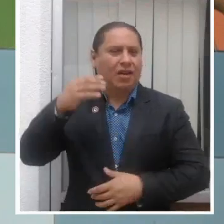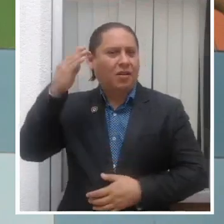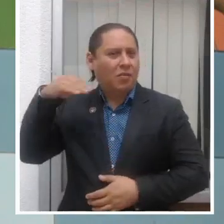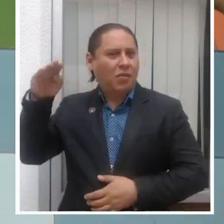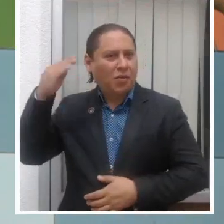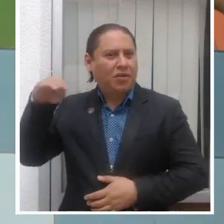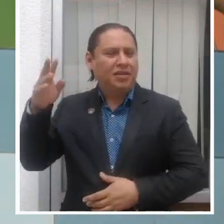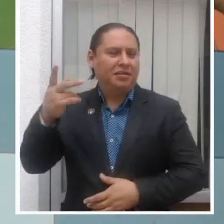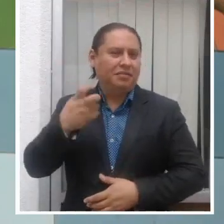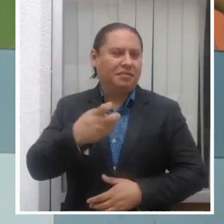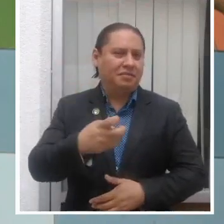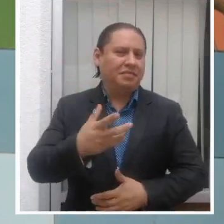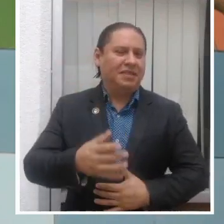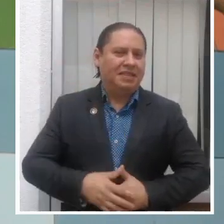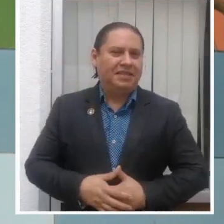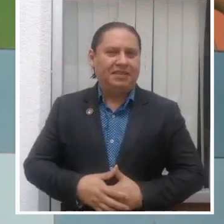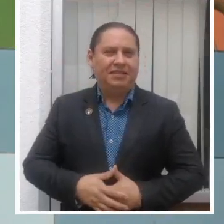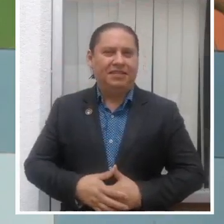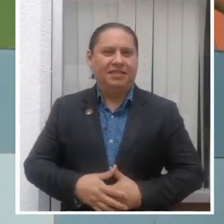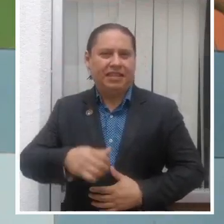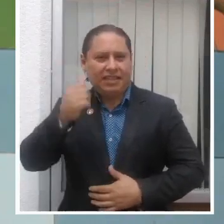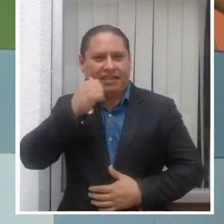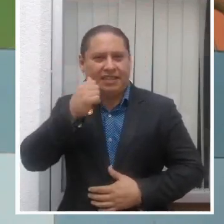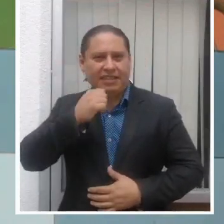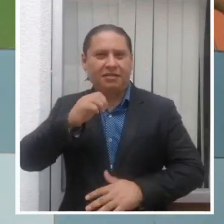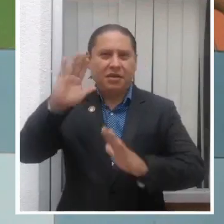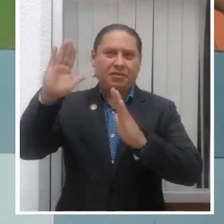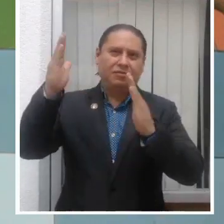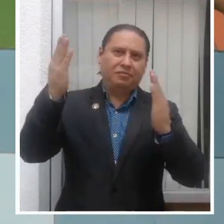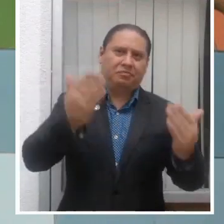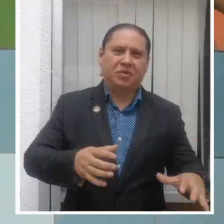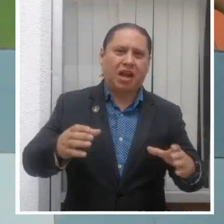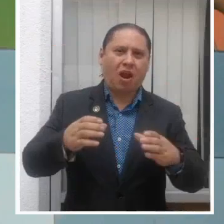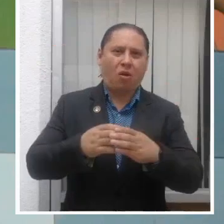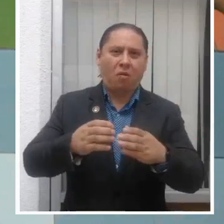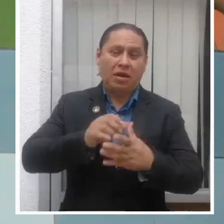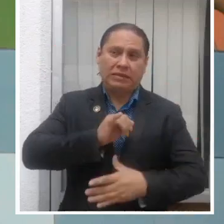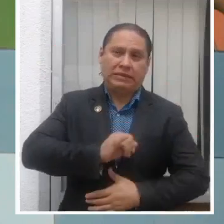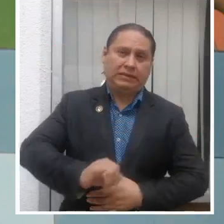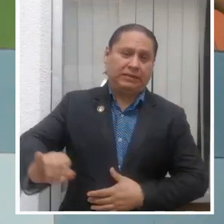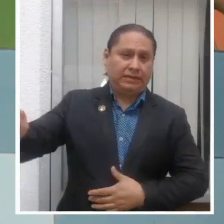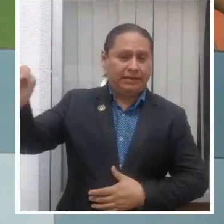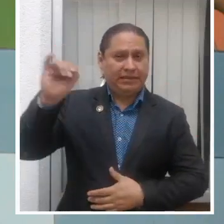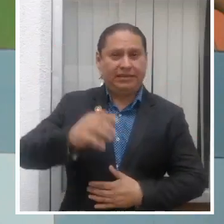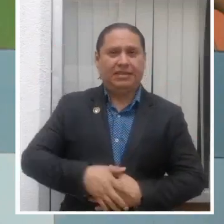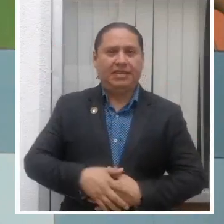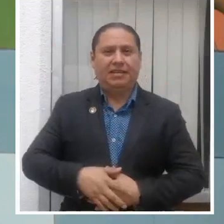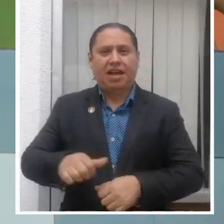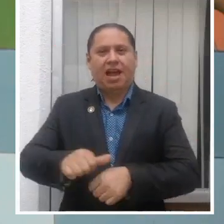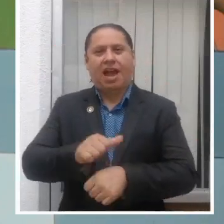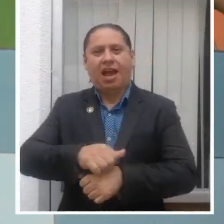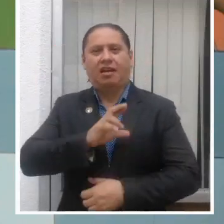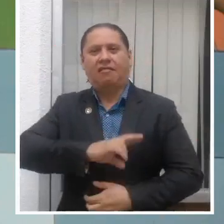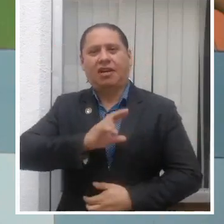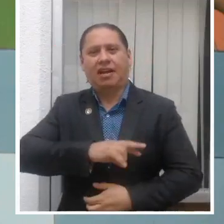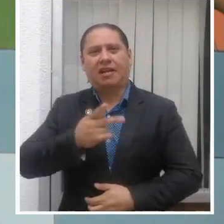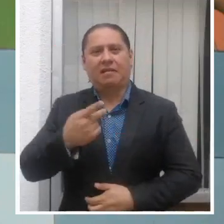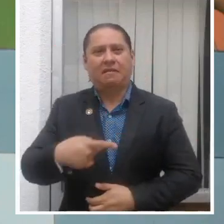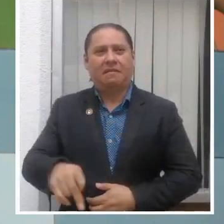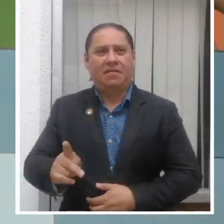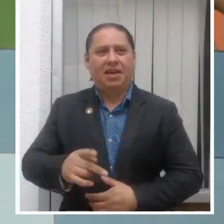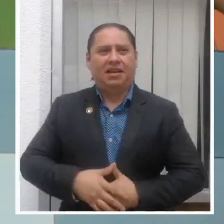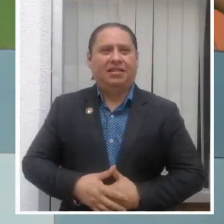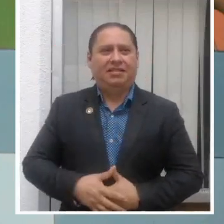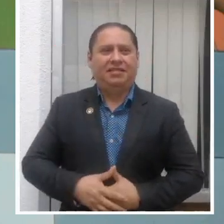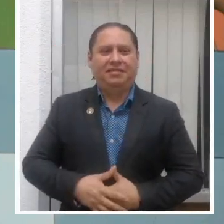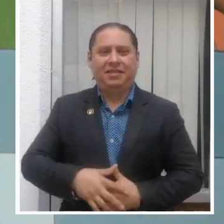Petrona. Ya ve que nuestros músicos vienen de comunidades lejanas. Tuvieron que rentar un carrito, pero ahí